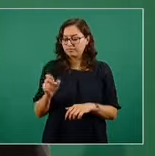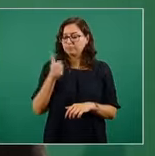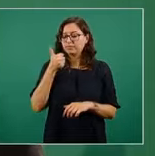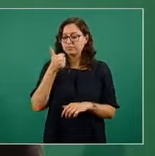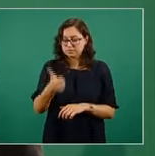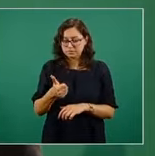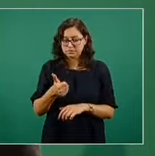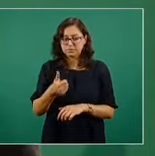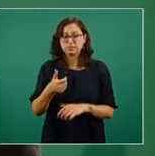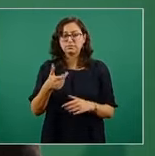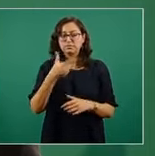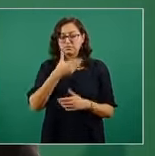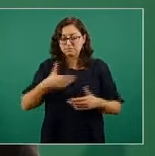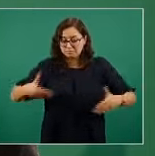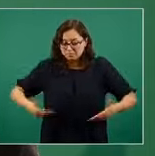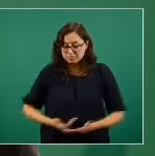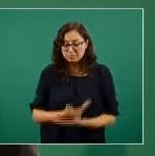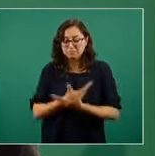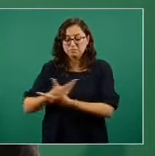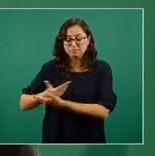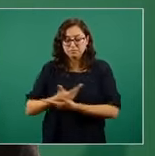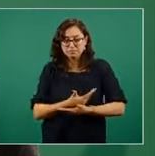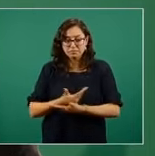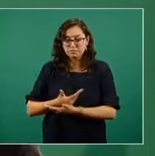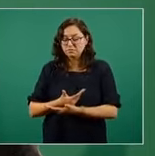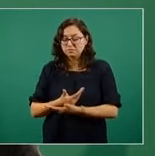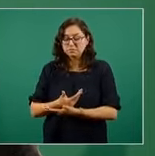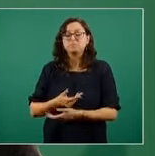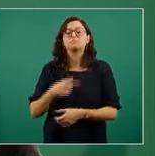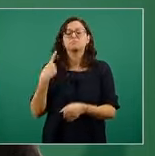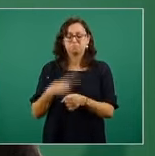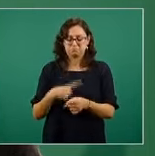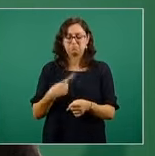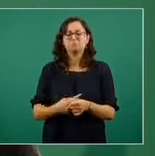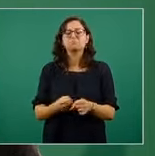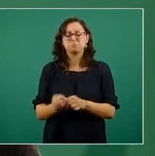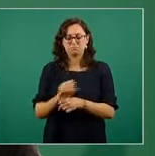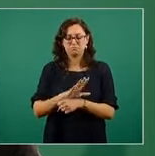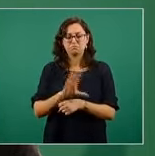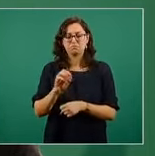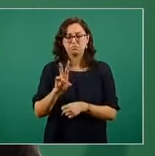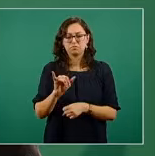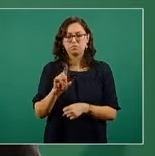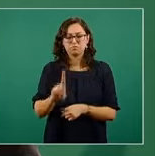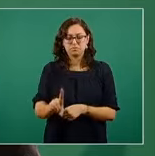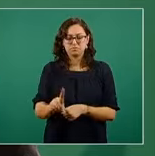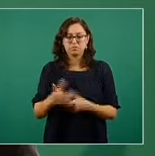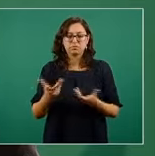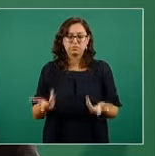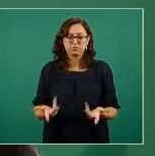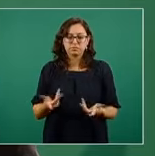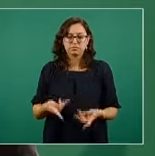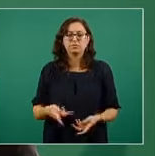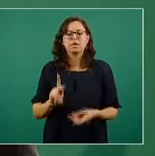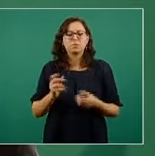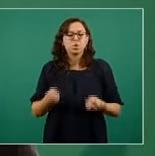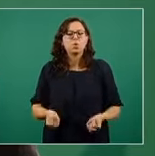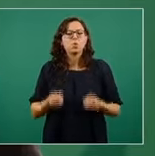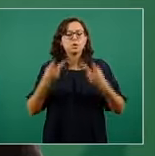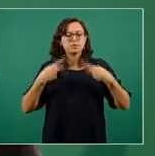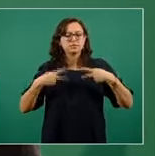el año 2020 positivos a COVID-19, y esto de un universo de más de 14.000 recién nacidos que en su